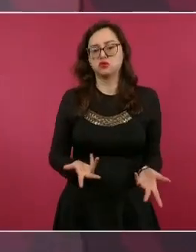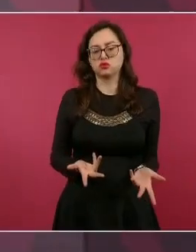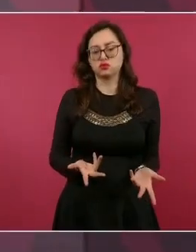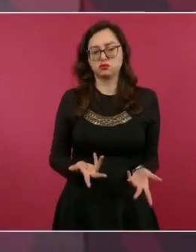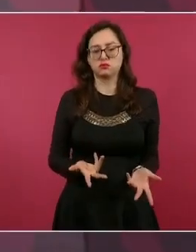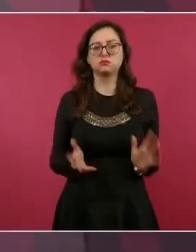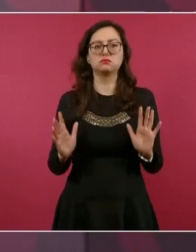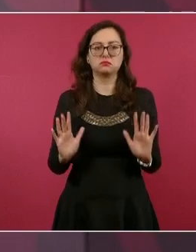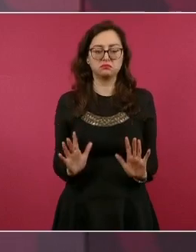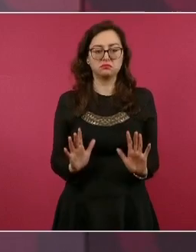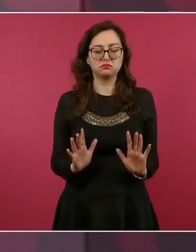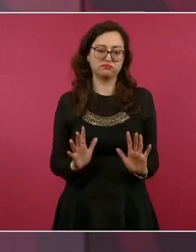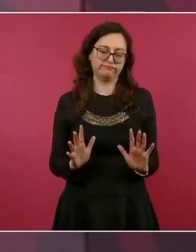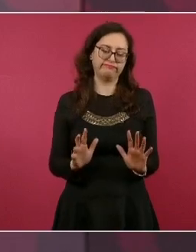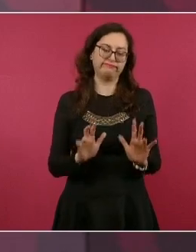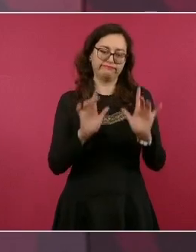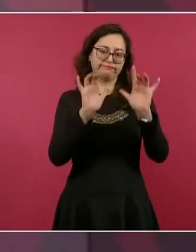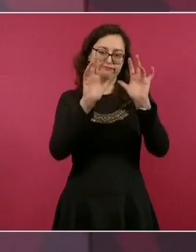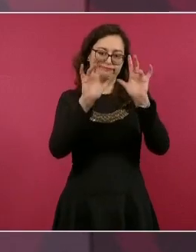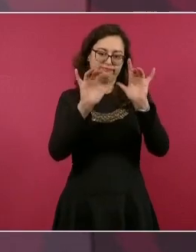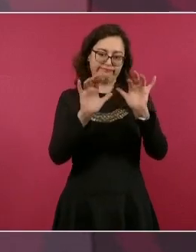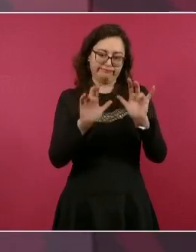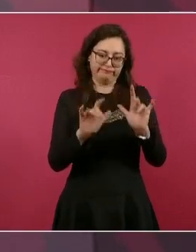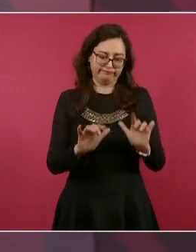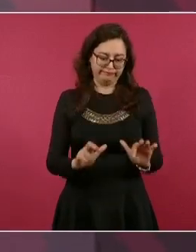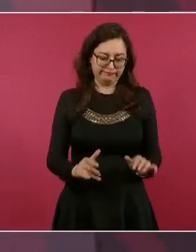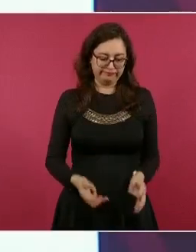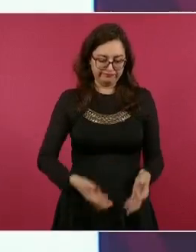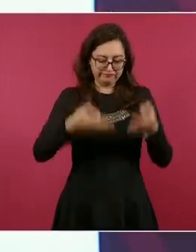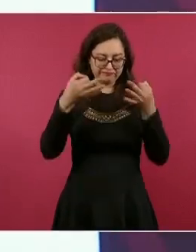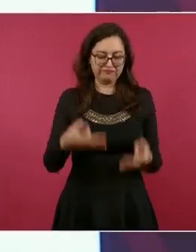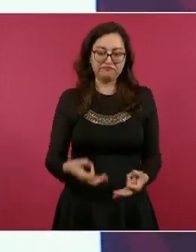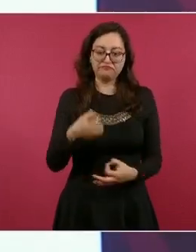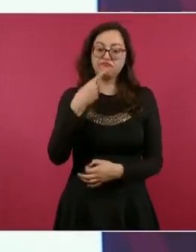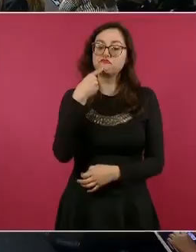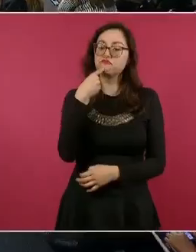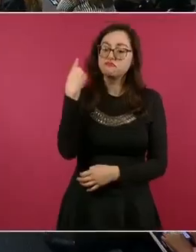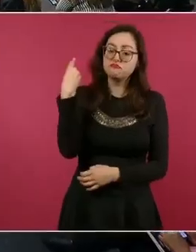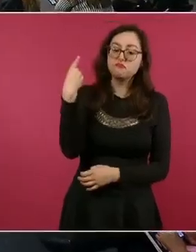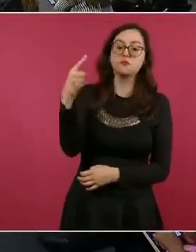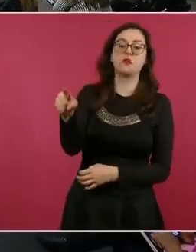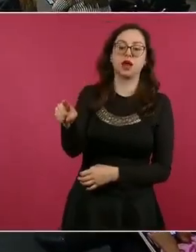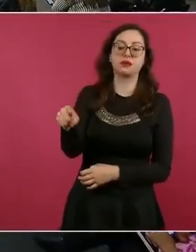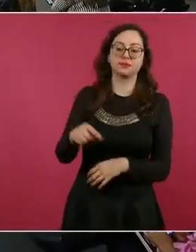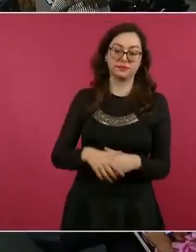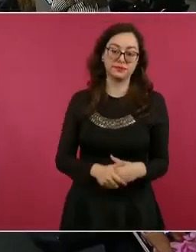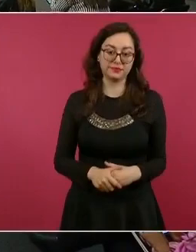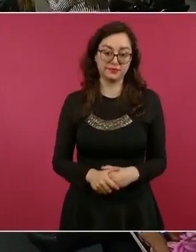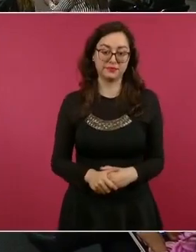formal de la denuncia.